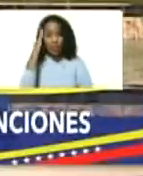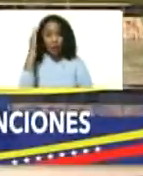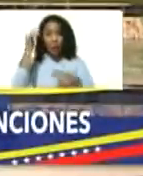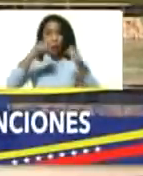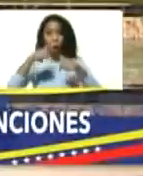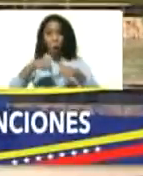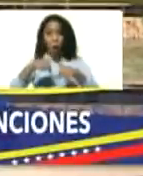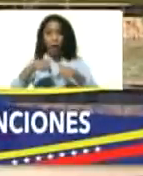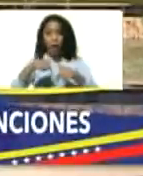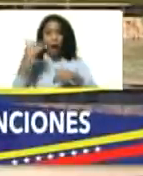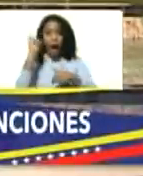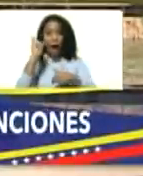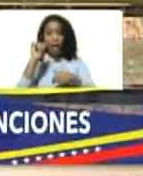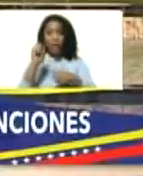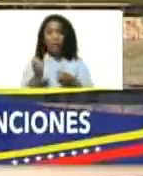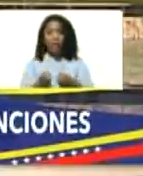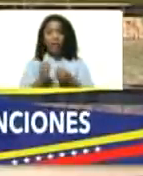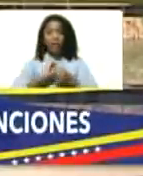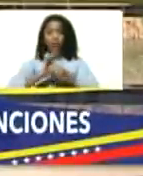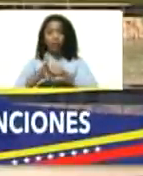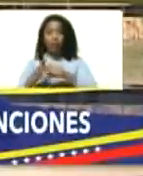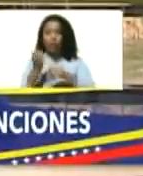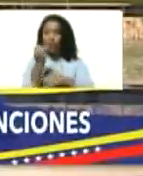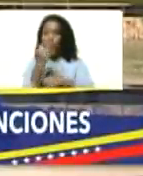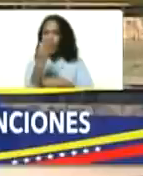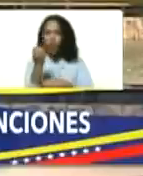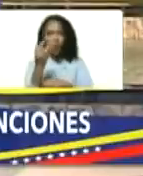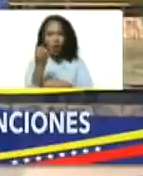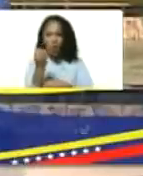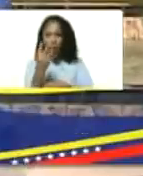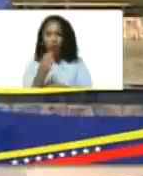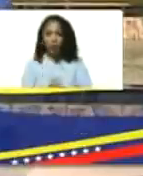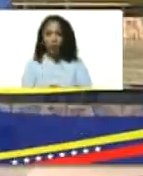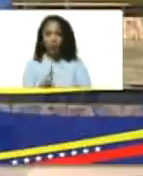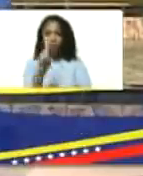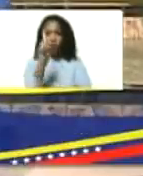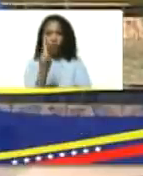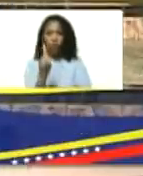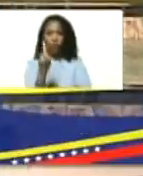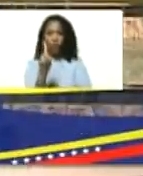casos tuvimos y de cordada virus cuantos cuánto uno